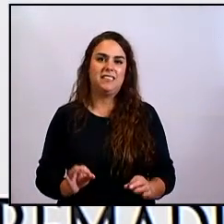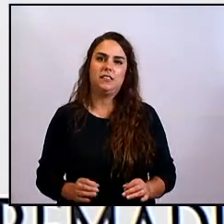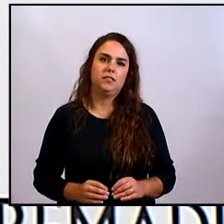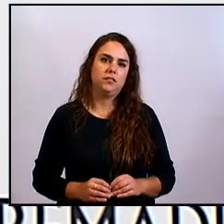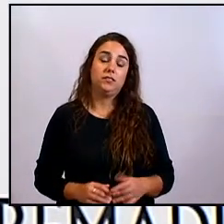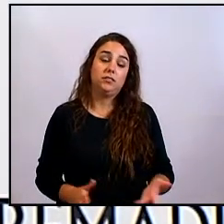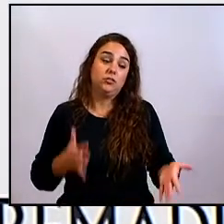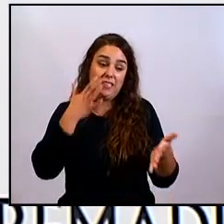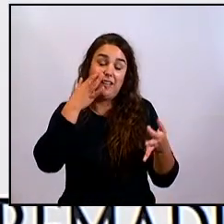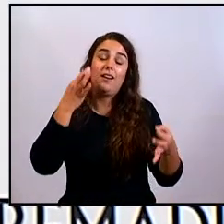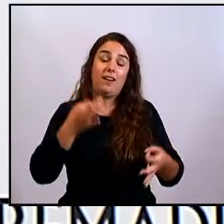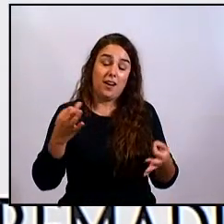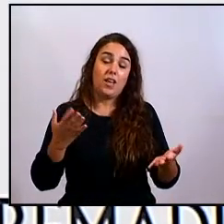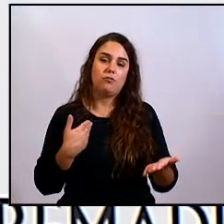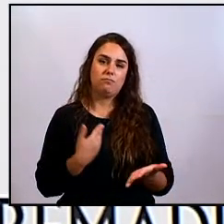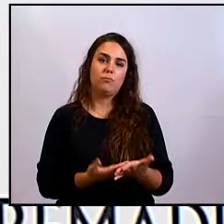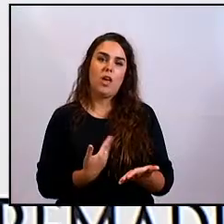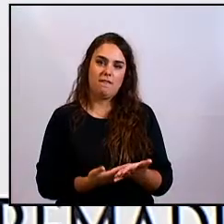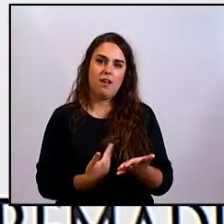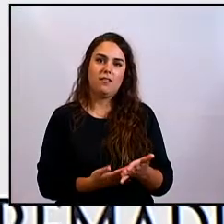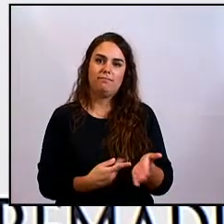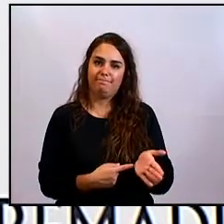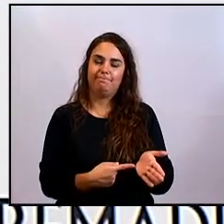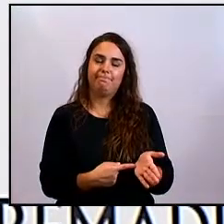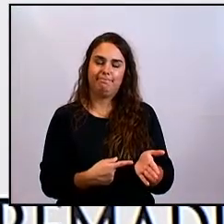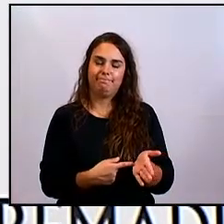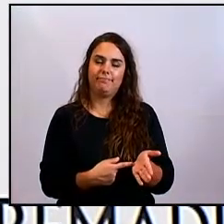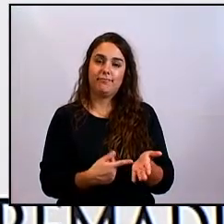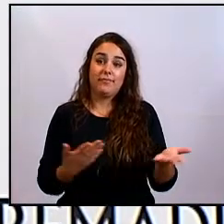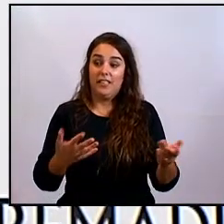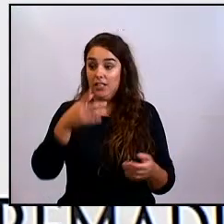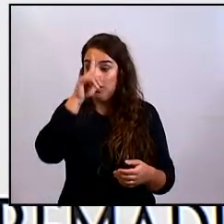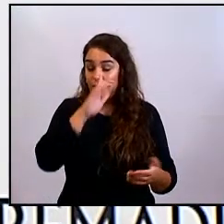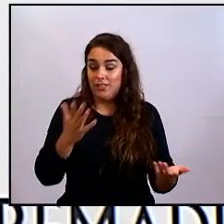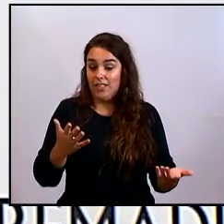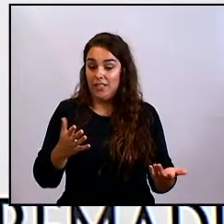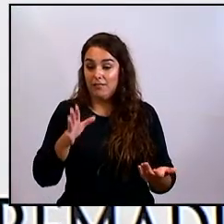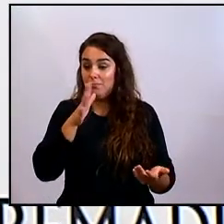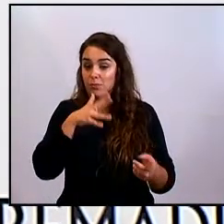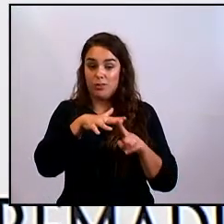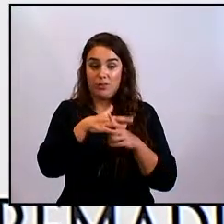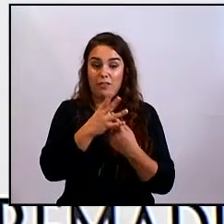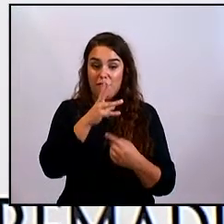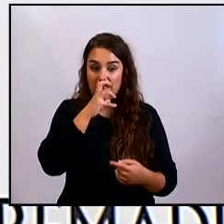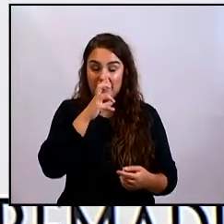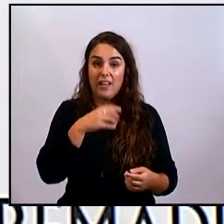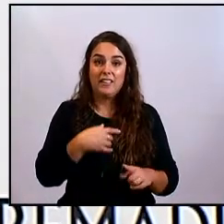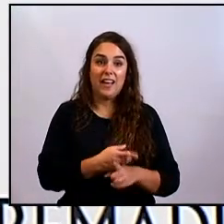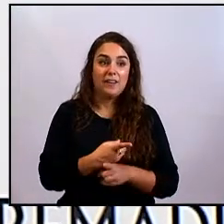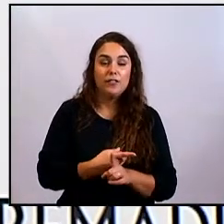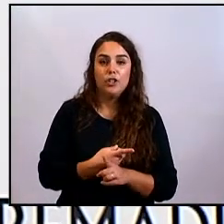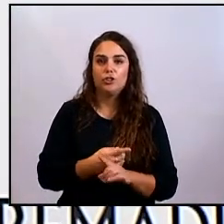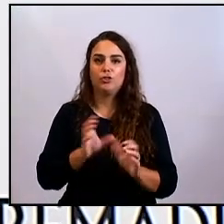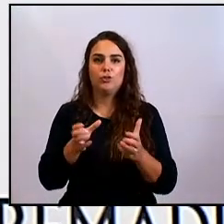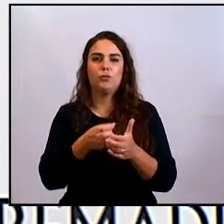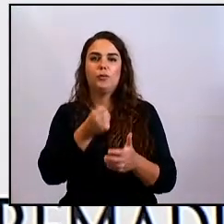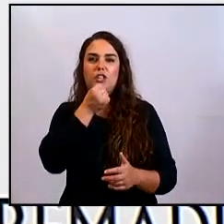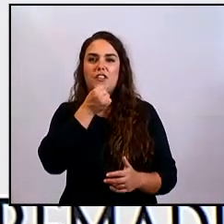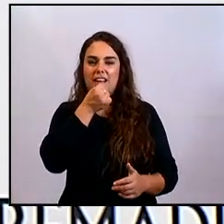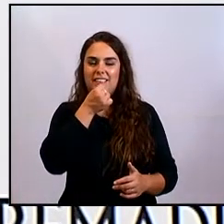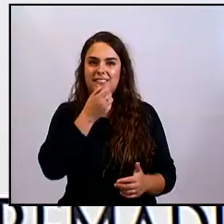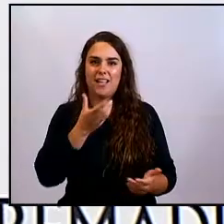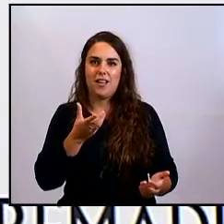creo que es la muestra de la descomposición y el nerviosismo que tiene el Partido Socialista porque